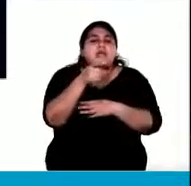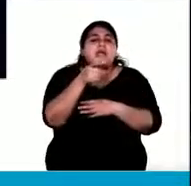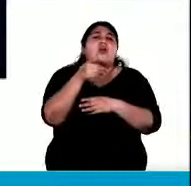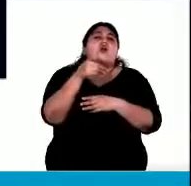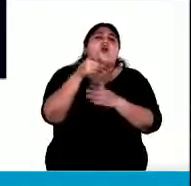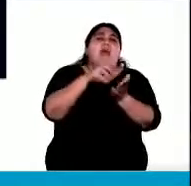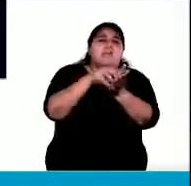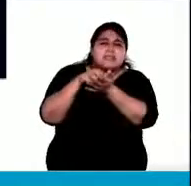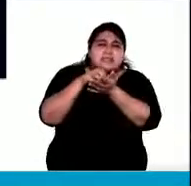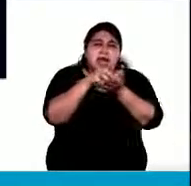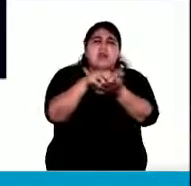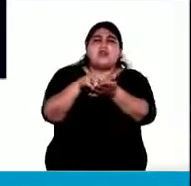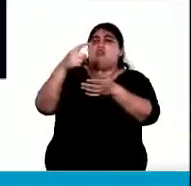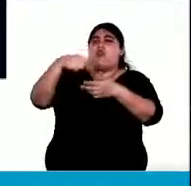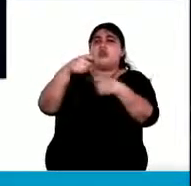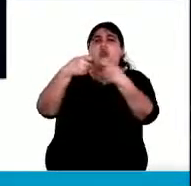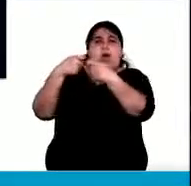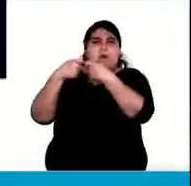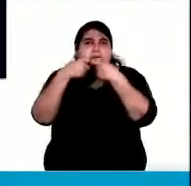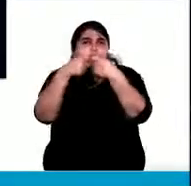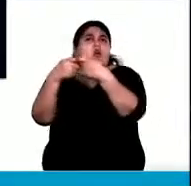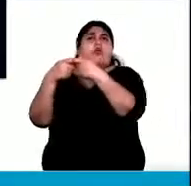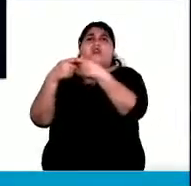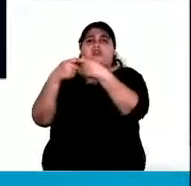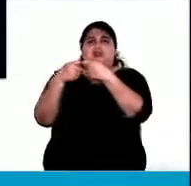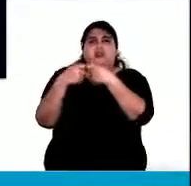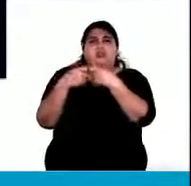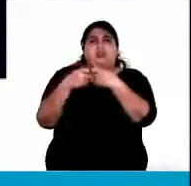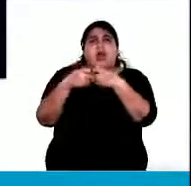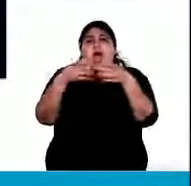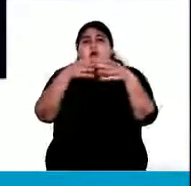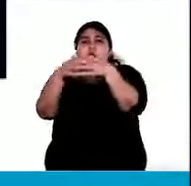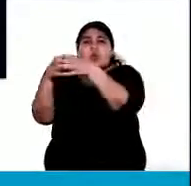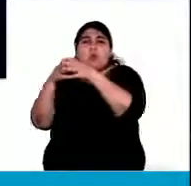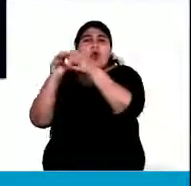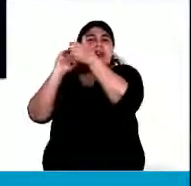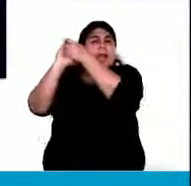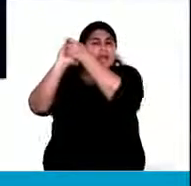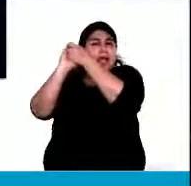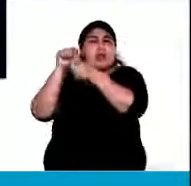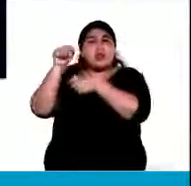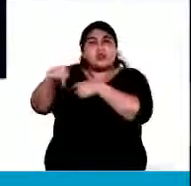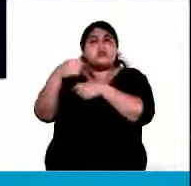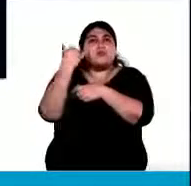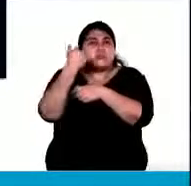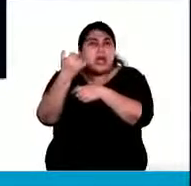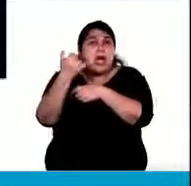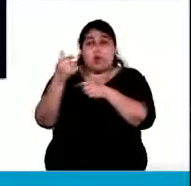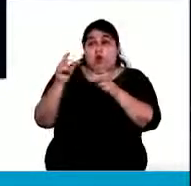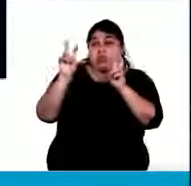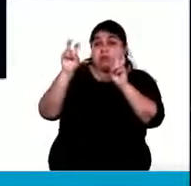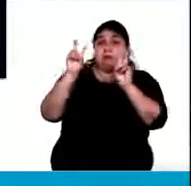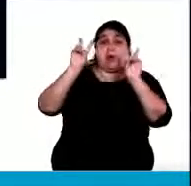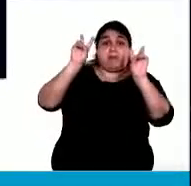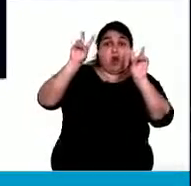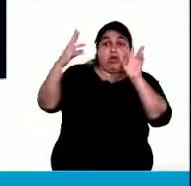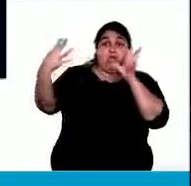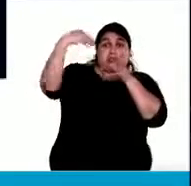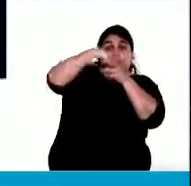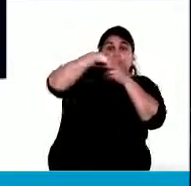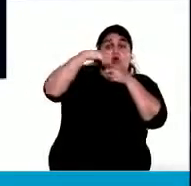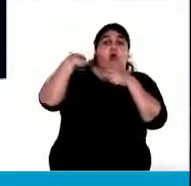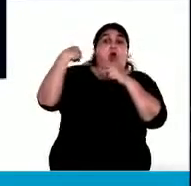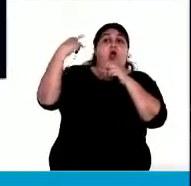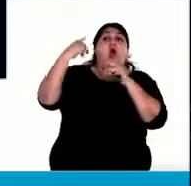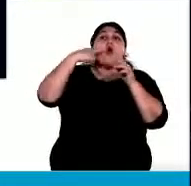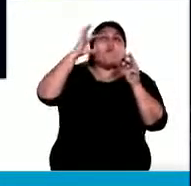dé consejos a sus amigos, que le dé consejos al sector del radicalismo que tiene cooptado, pero con el peronismo no tiene nada que opinar ni